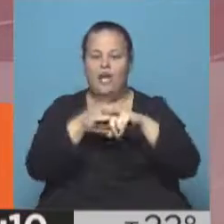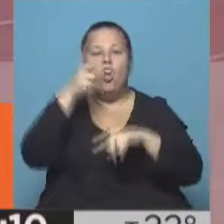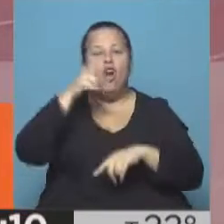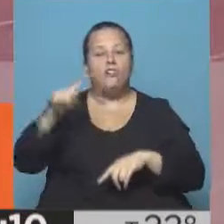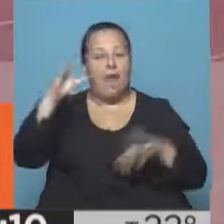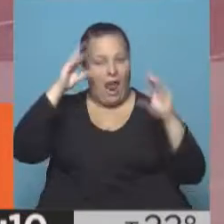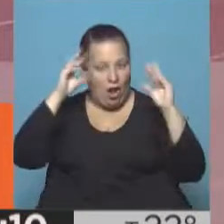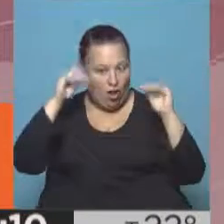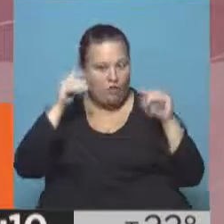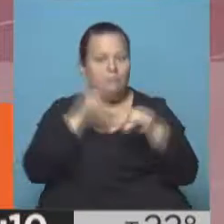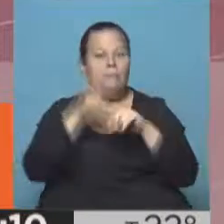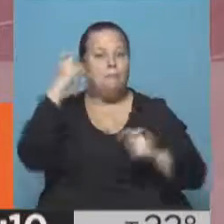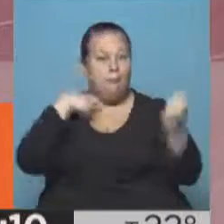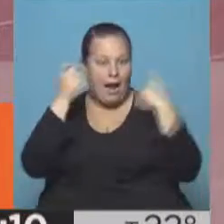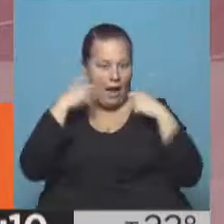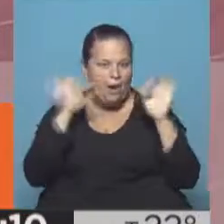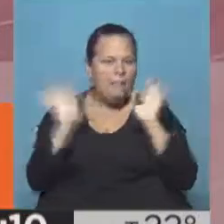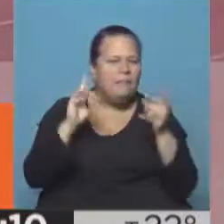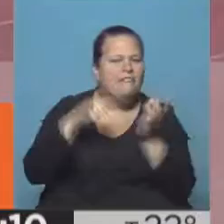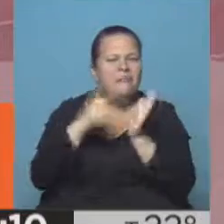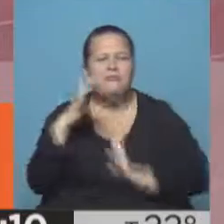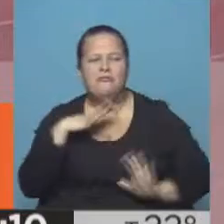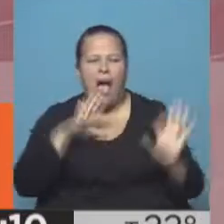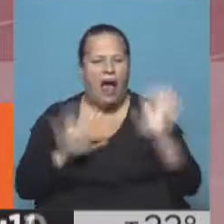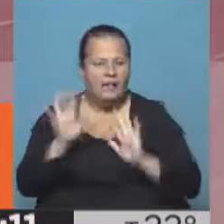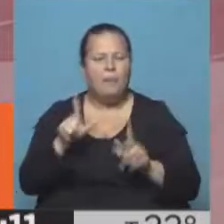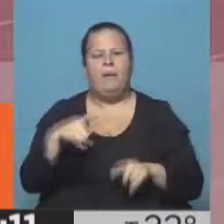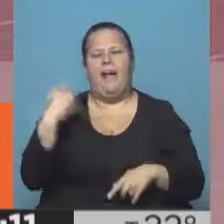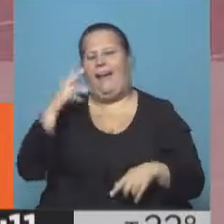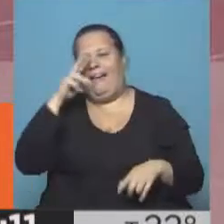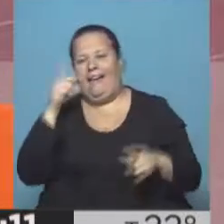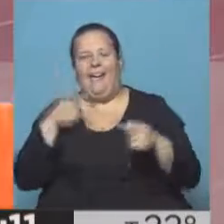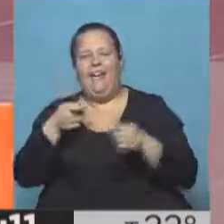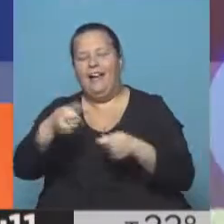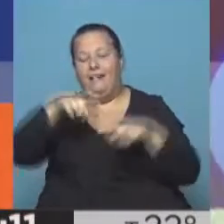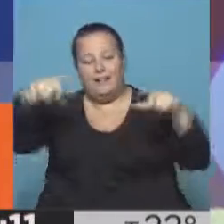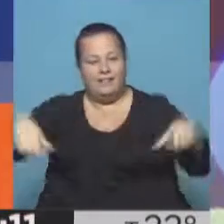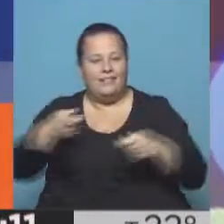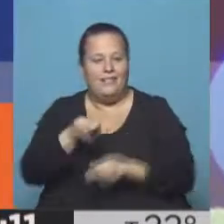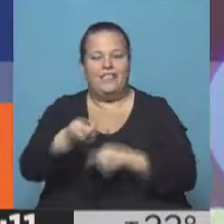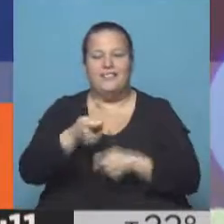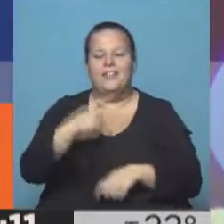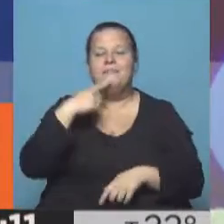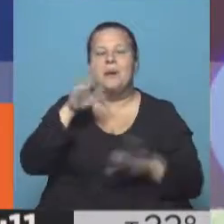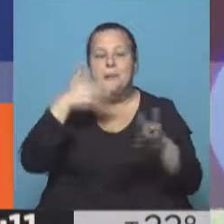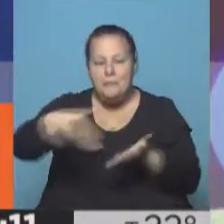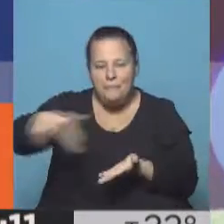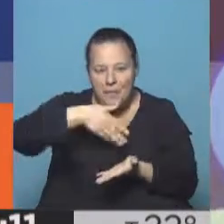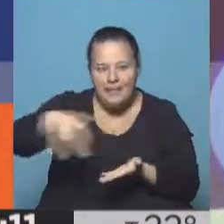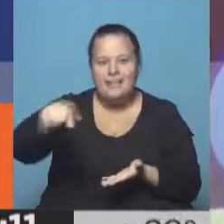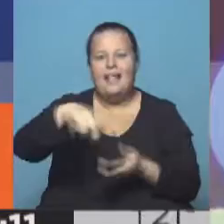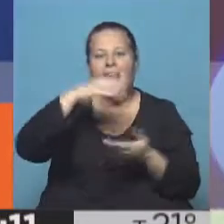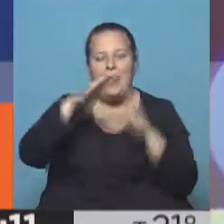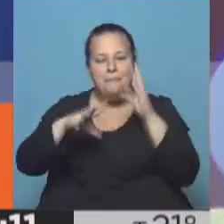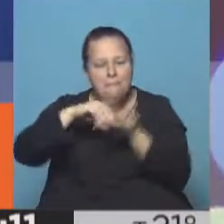20 30 para hoy están ultimando los detalles están los cancheros con el rollito en la cal terminando de pintar un césped que